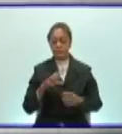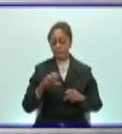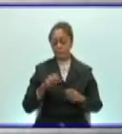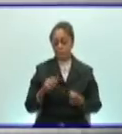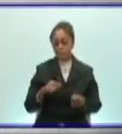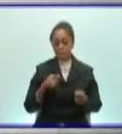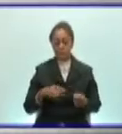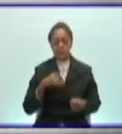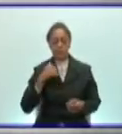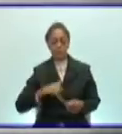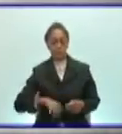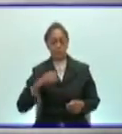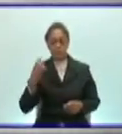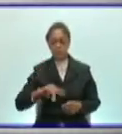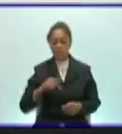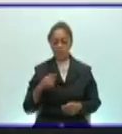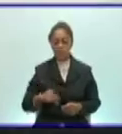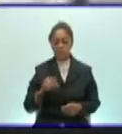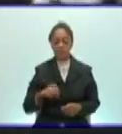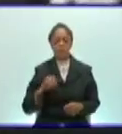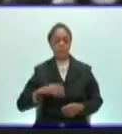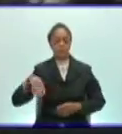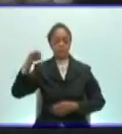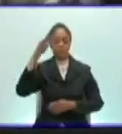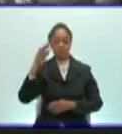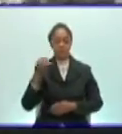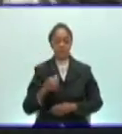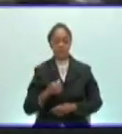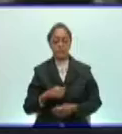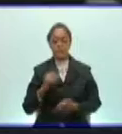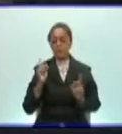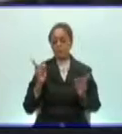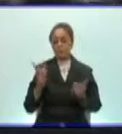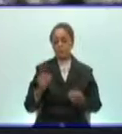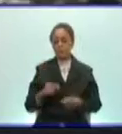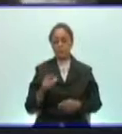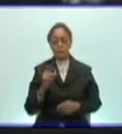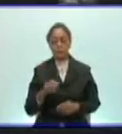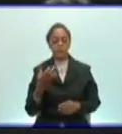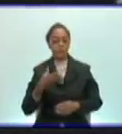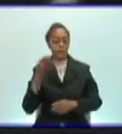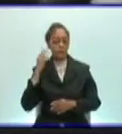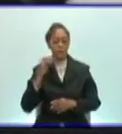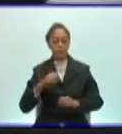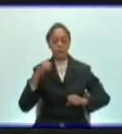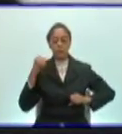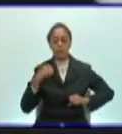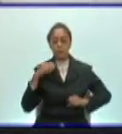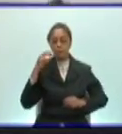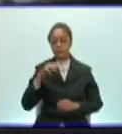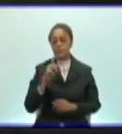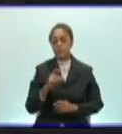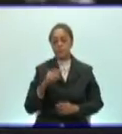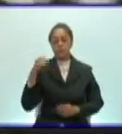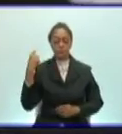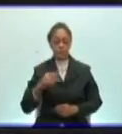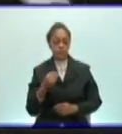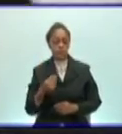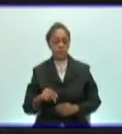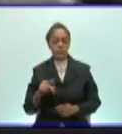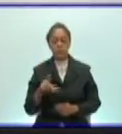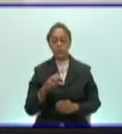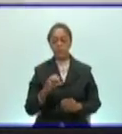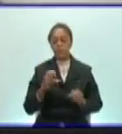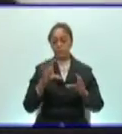Expropietarios, hijos de latifundistas y de la alta sociedad, politiqueros, antiguos soldados de la tiranía y torturadores